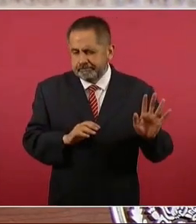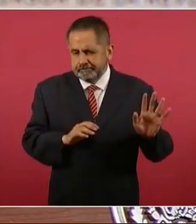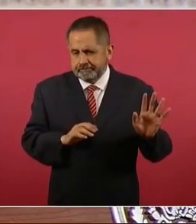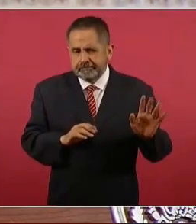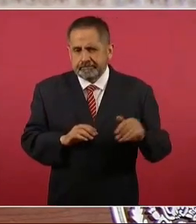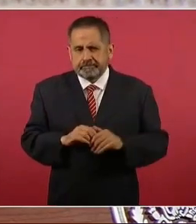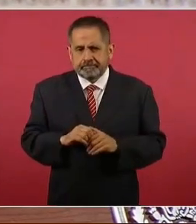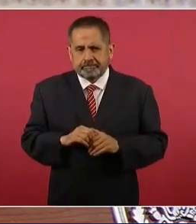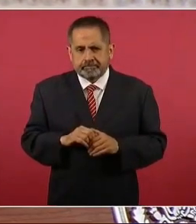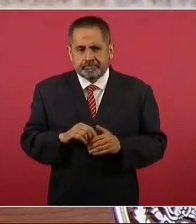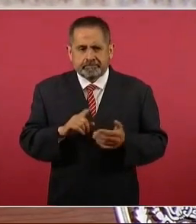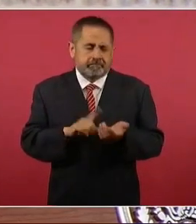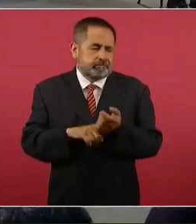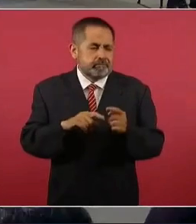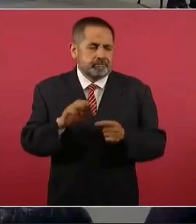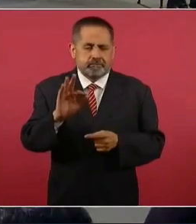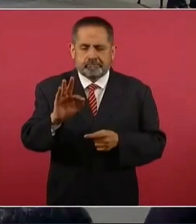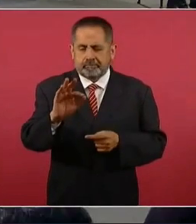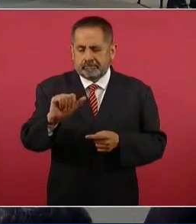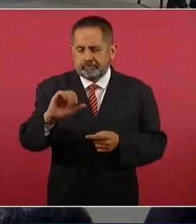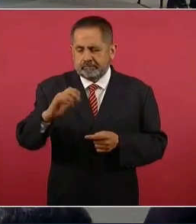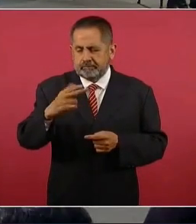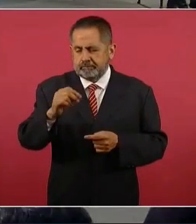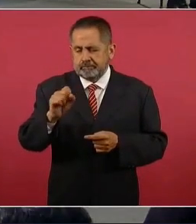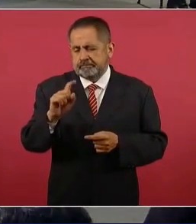no fachos